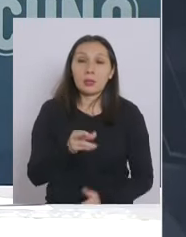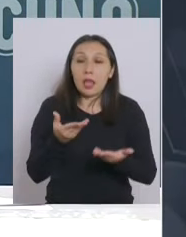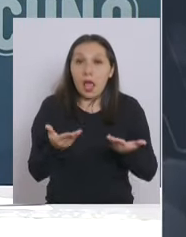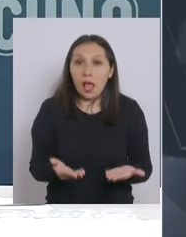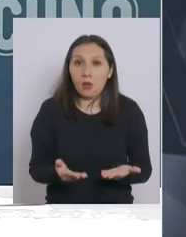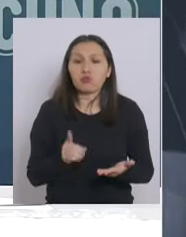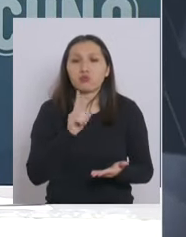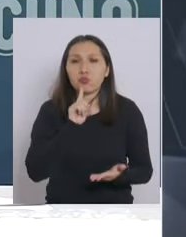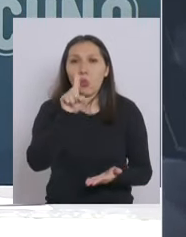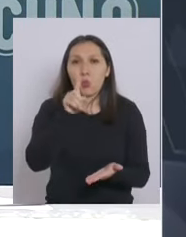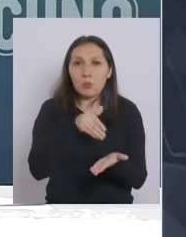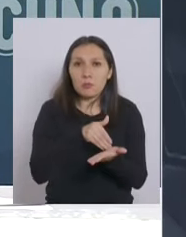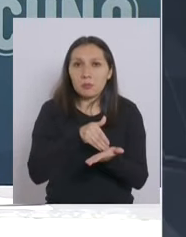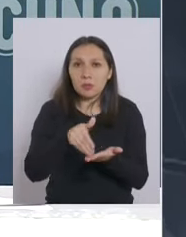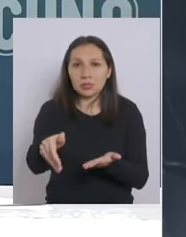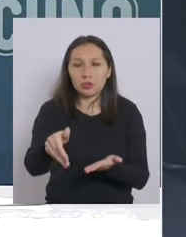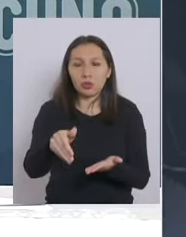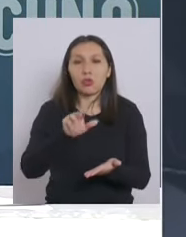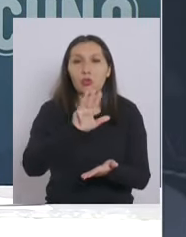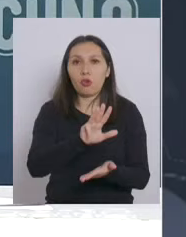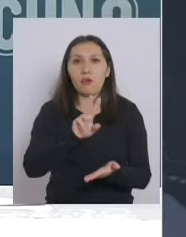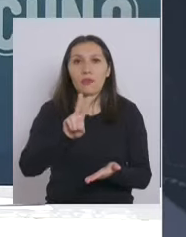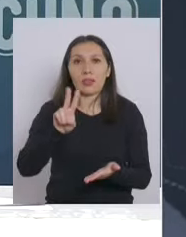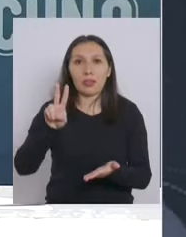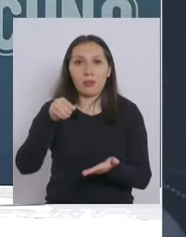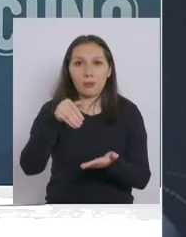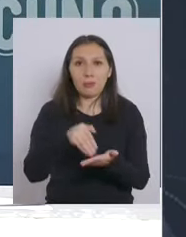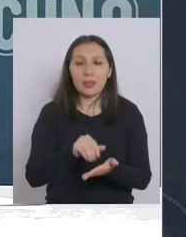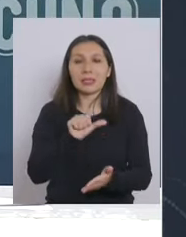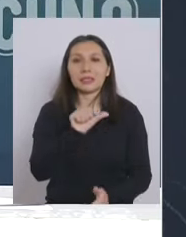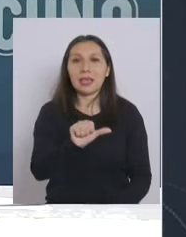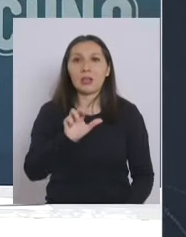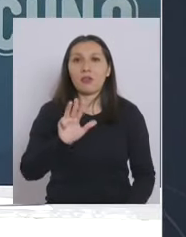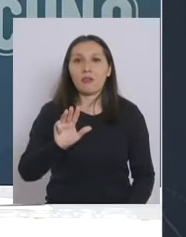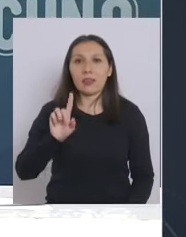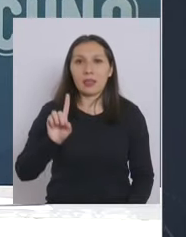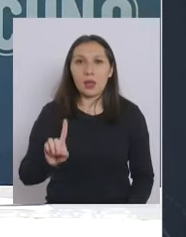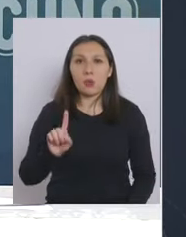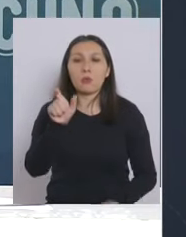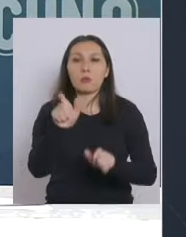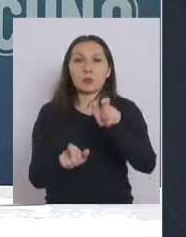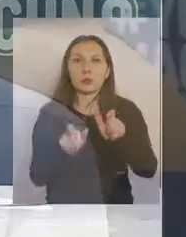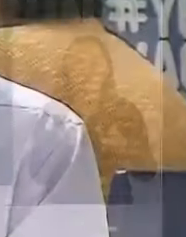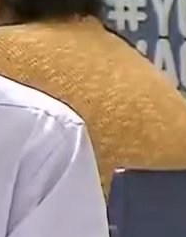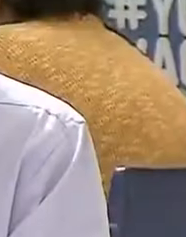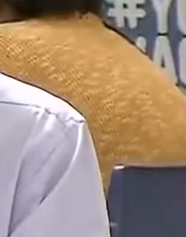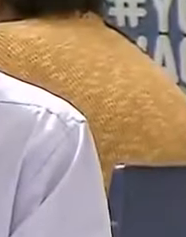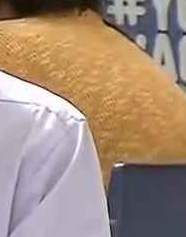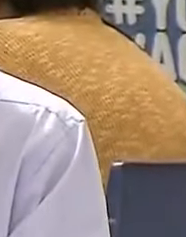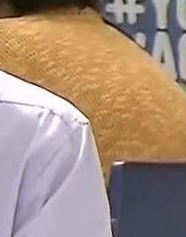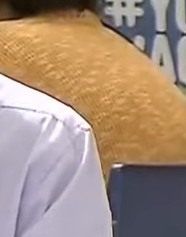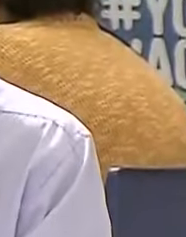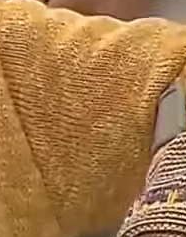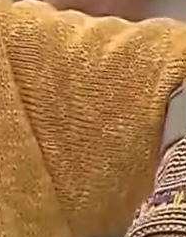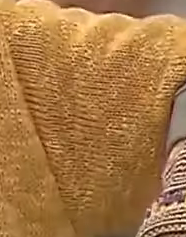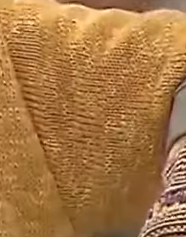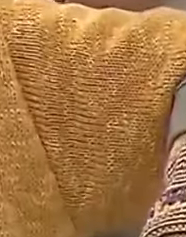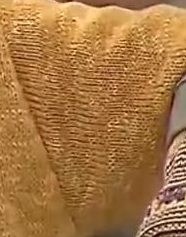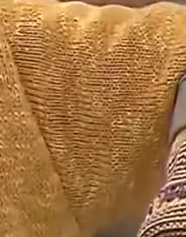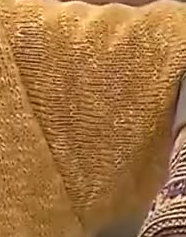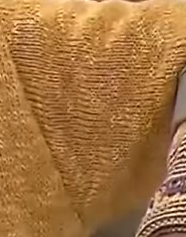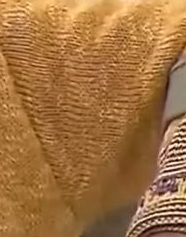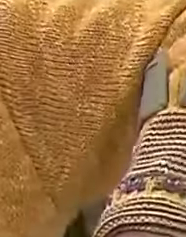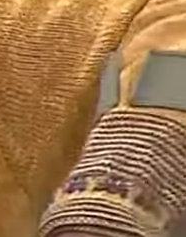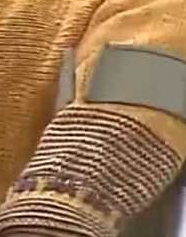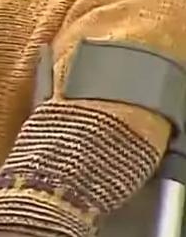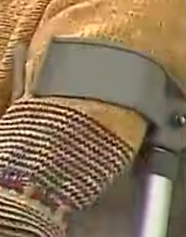el momento tenemos un millón novecientos veintidós mil seiscientos ahí entonces el reporte diario COVID-19 con varios anuncios especialmente para la región de